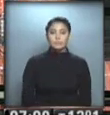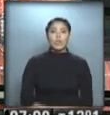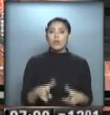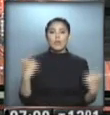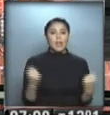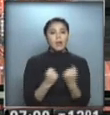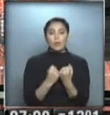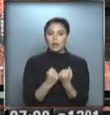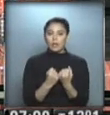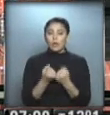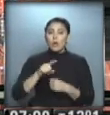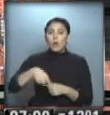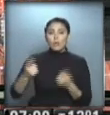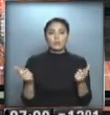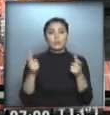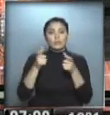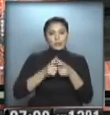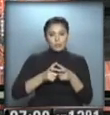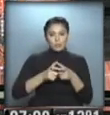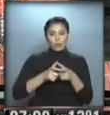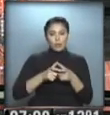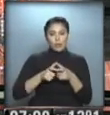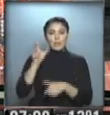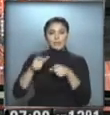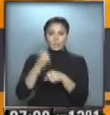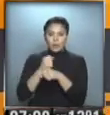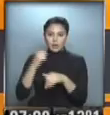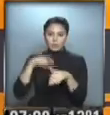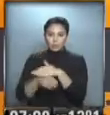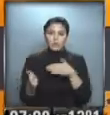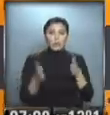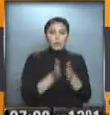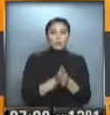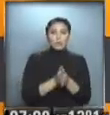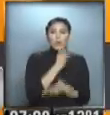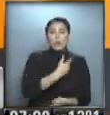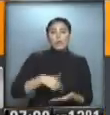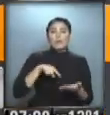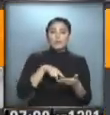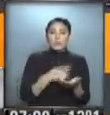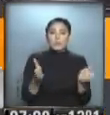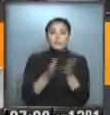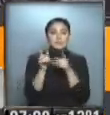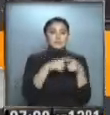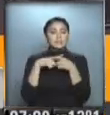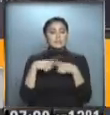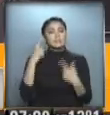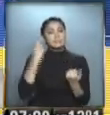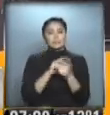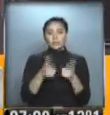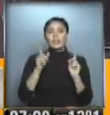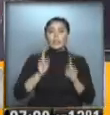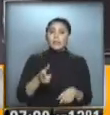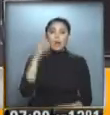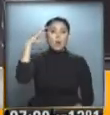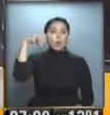No hubo acuerdo en un nuevo encuentro entre los metrodelegados y el gobierno de la ciudad de Buenos Aires. Y además la justicia rechazó un